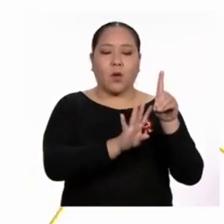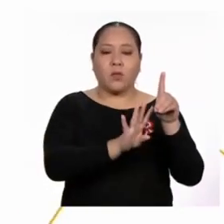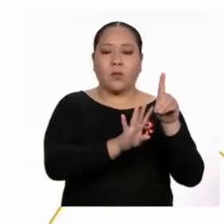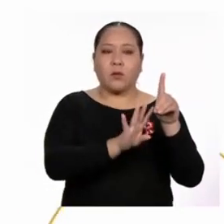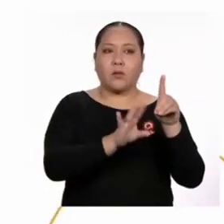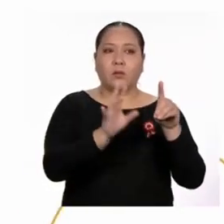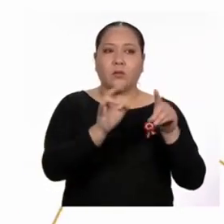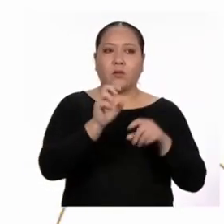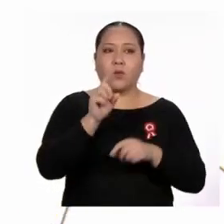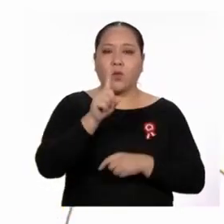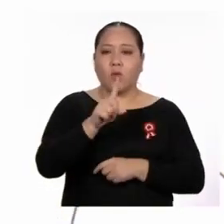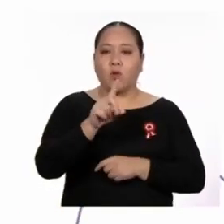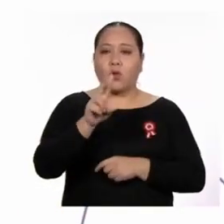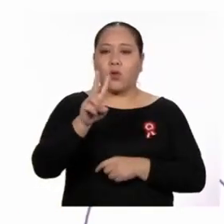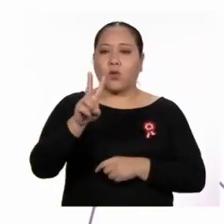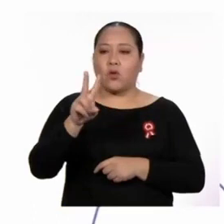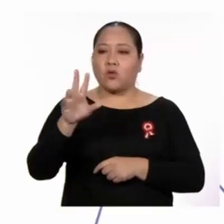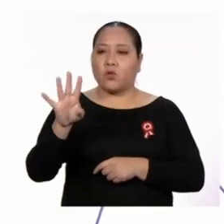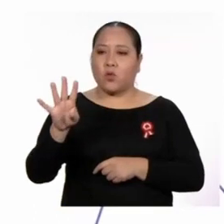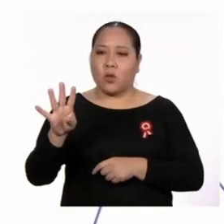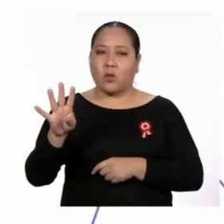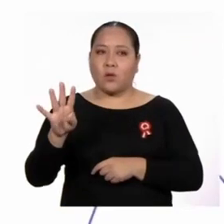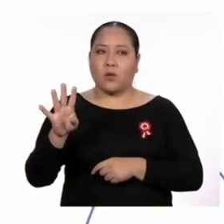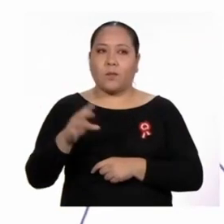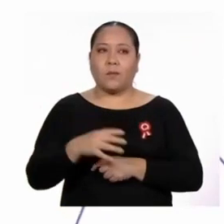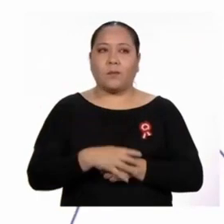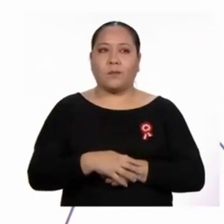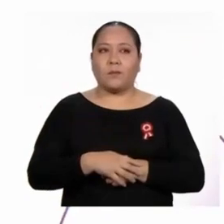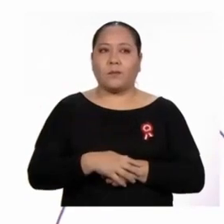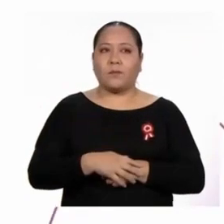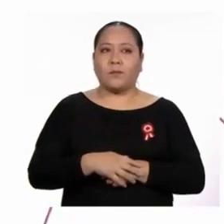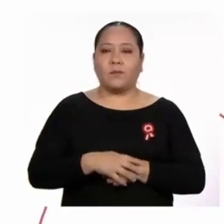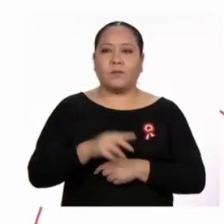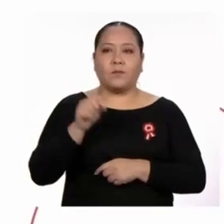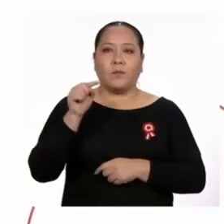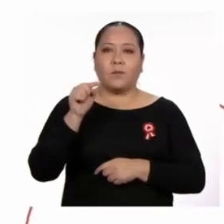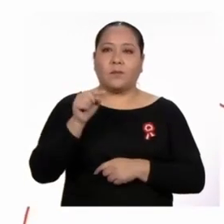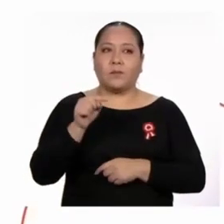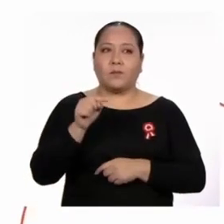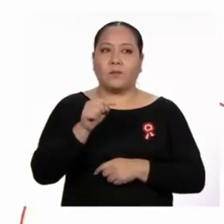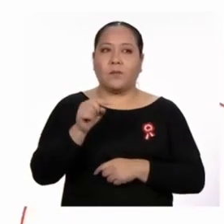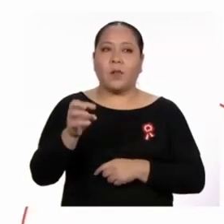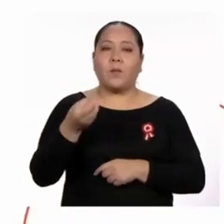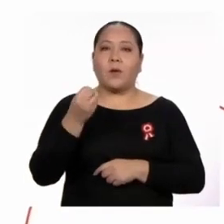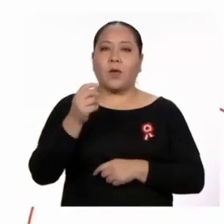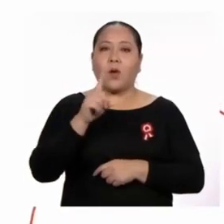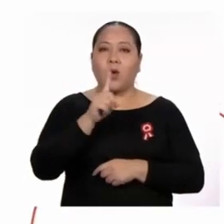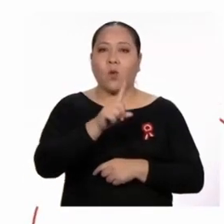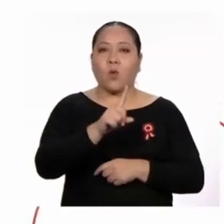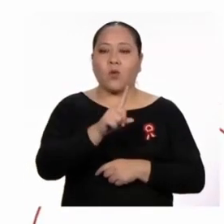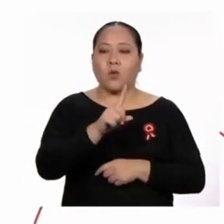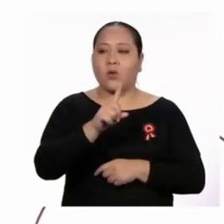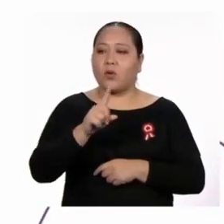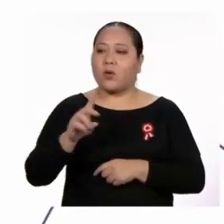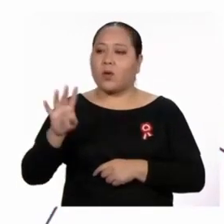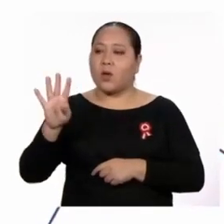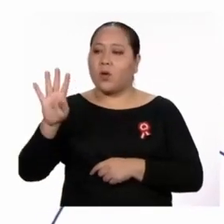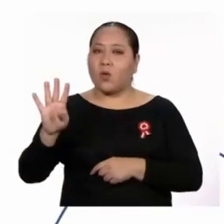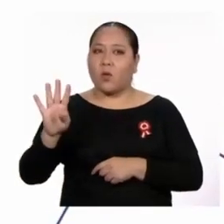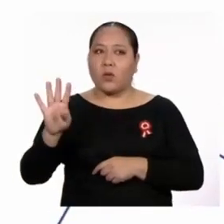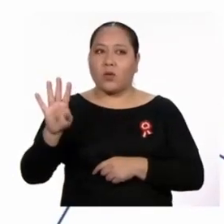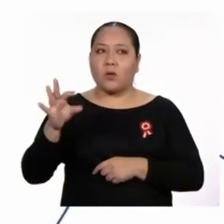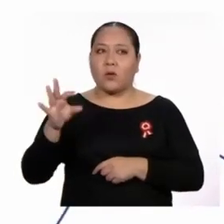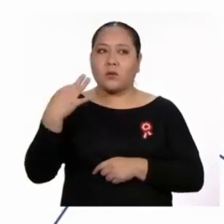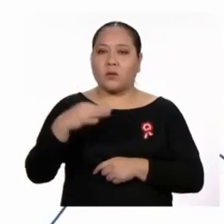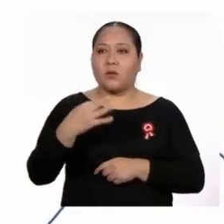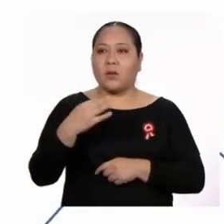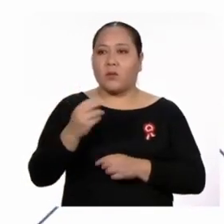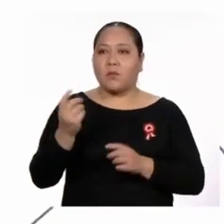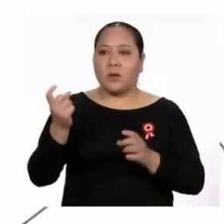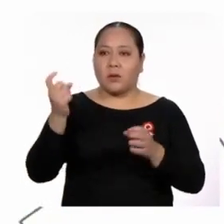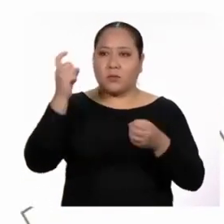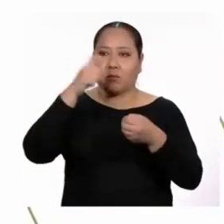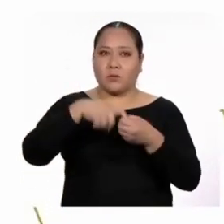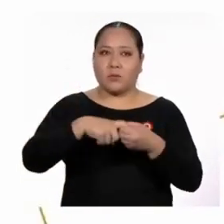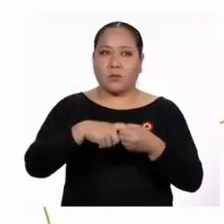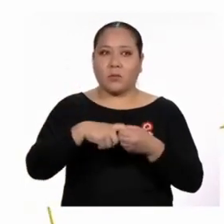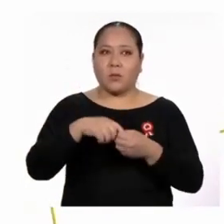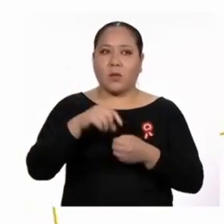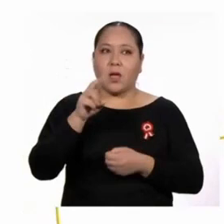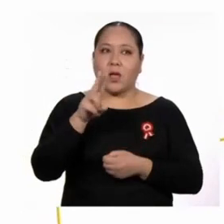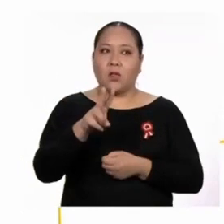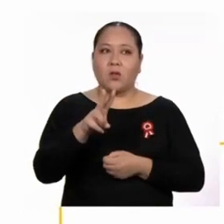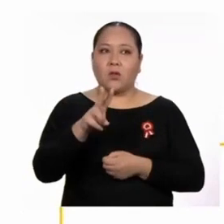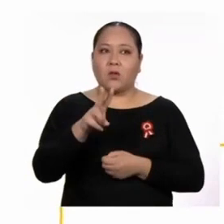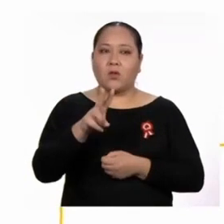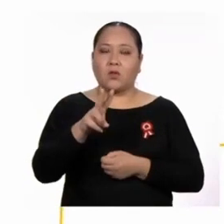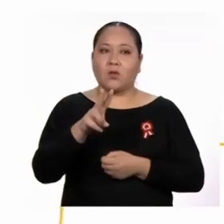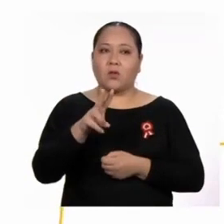son 1, 2 y 4. Porque el 1 y el 4 siempre estarán. Y el